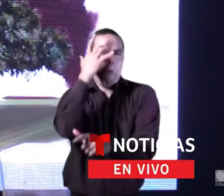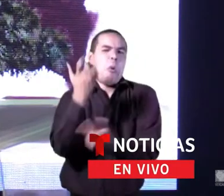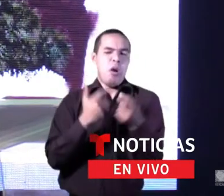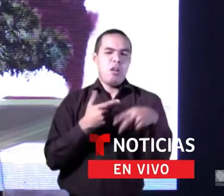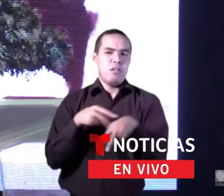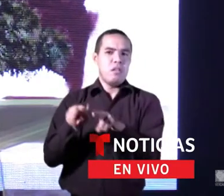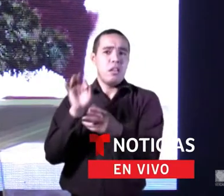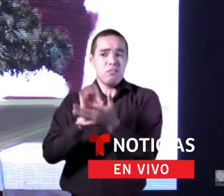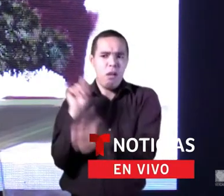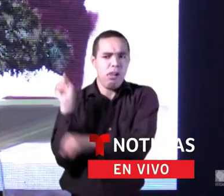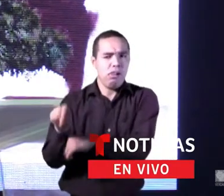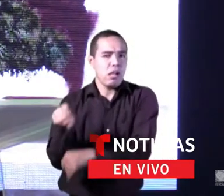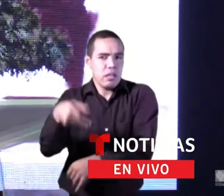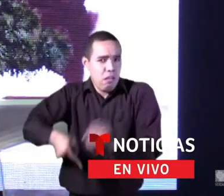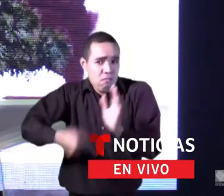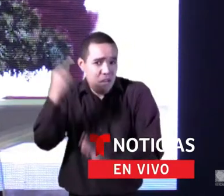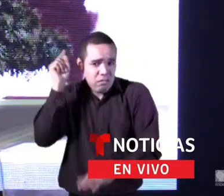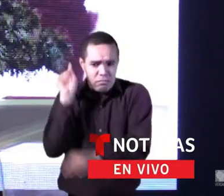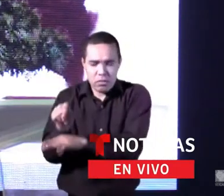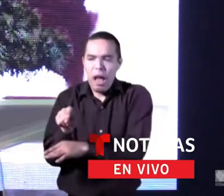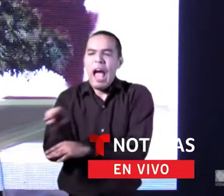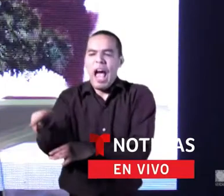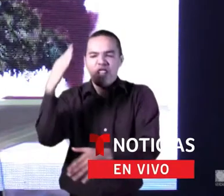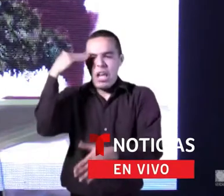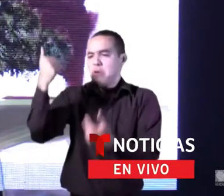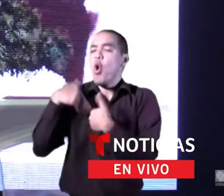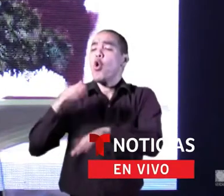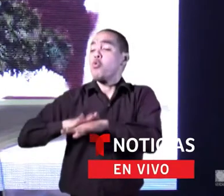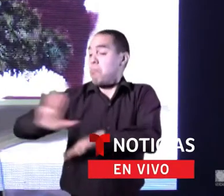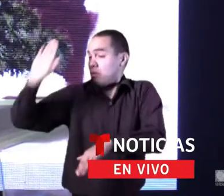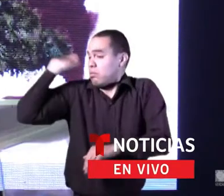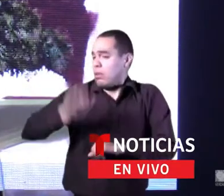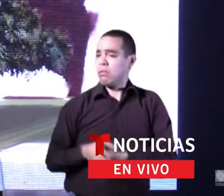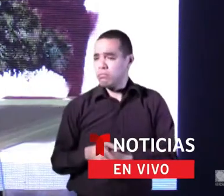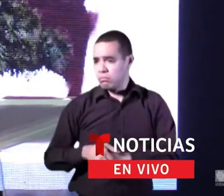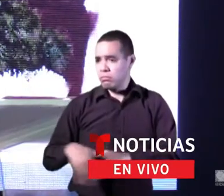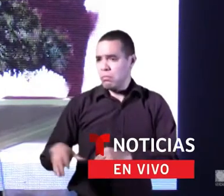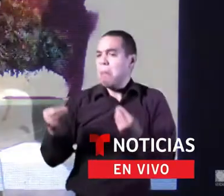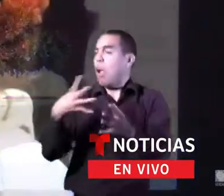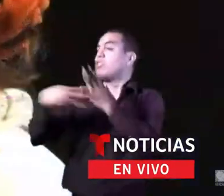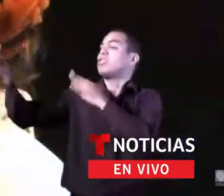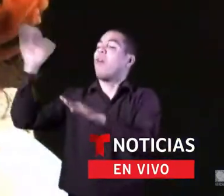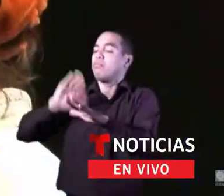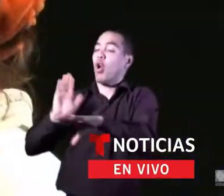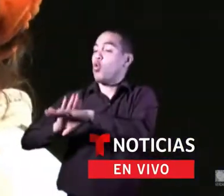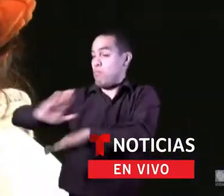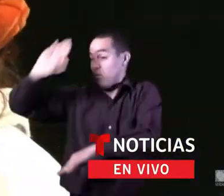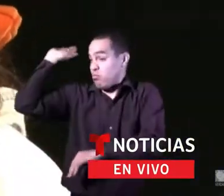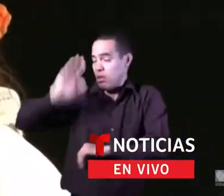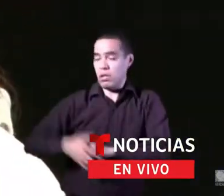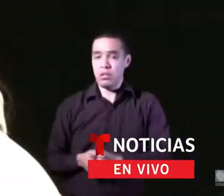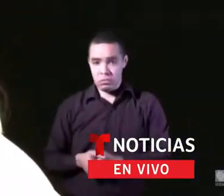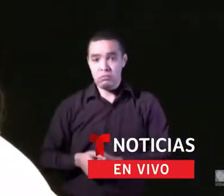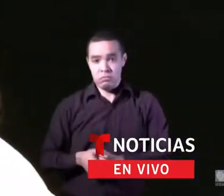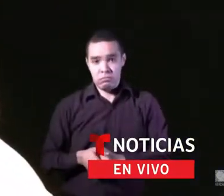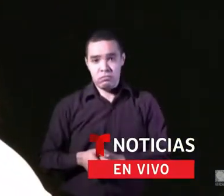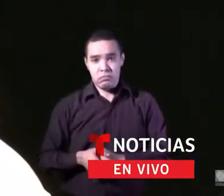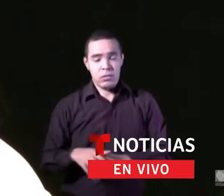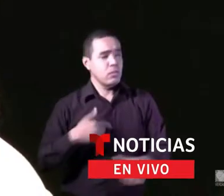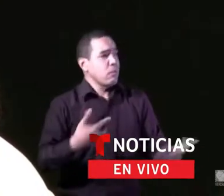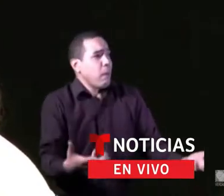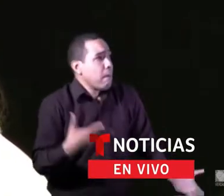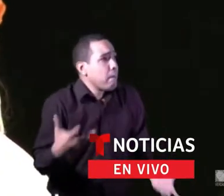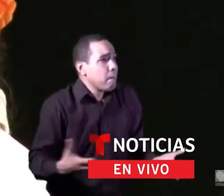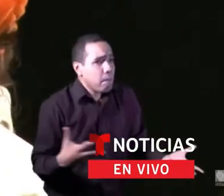no lo acusan de ser responsable de lo que le sucedió a uno lo acusan